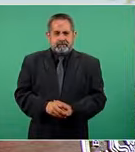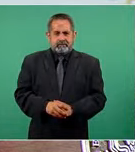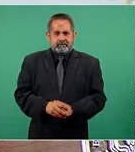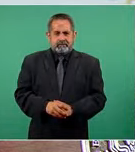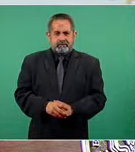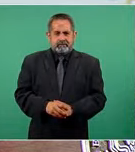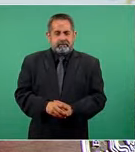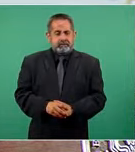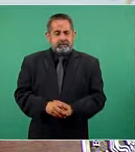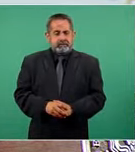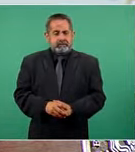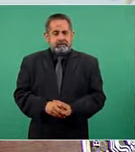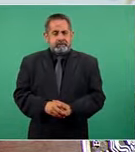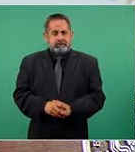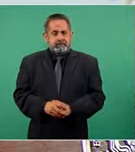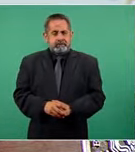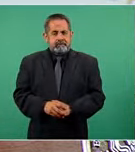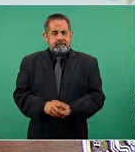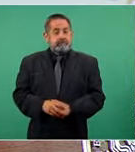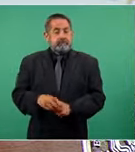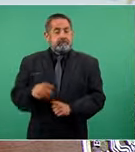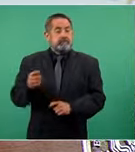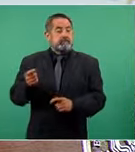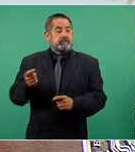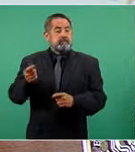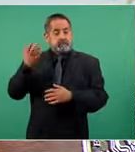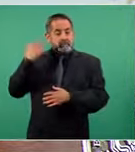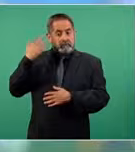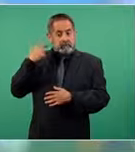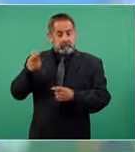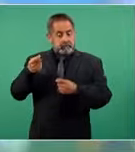A nosotros nos hicieron